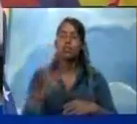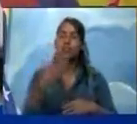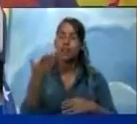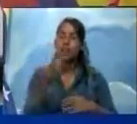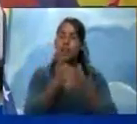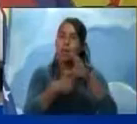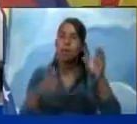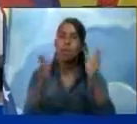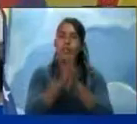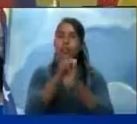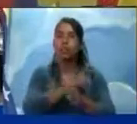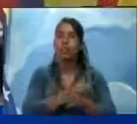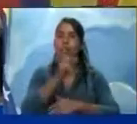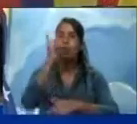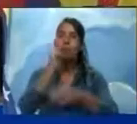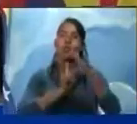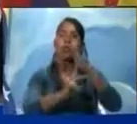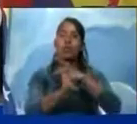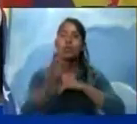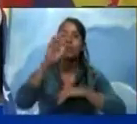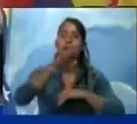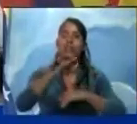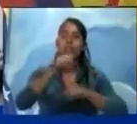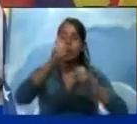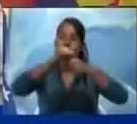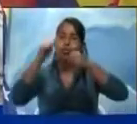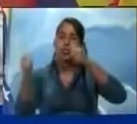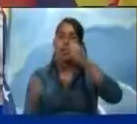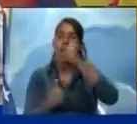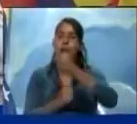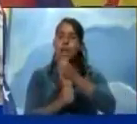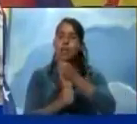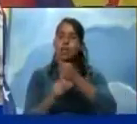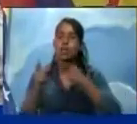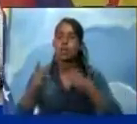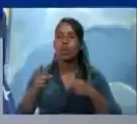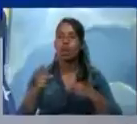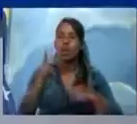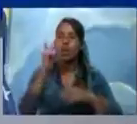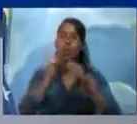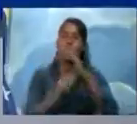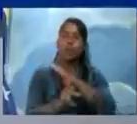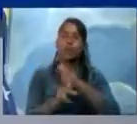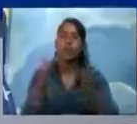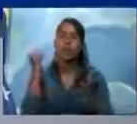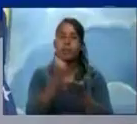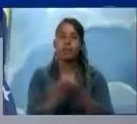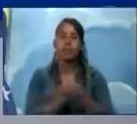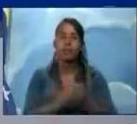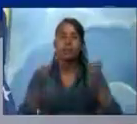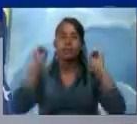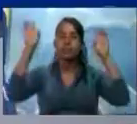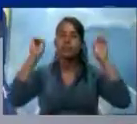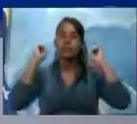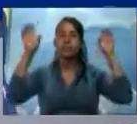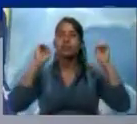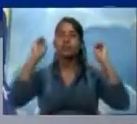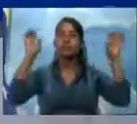el espíritu de los profetas está sujeto, ¿a quién, Maelito? A los profetas. ¡Yeah! ¡Gloria a